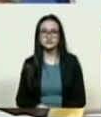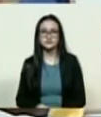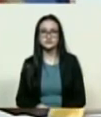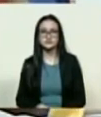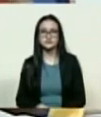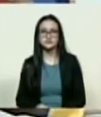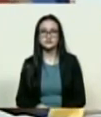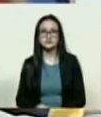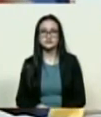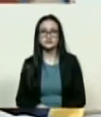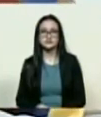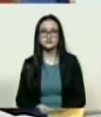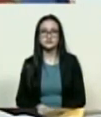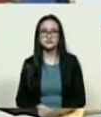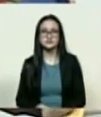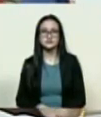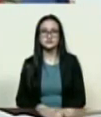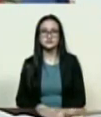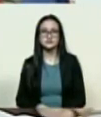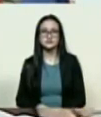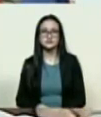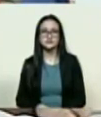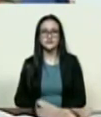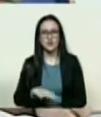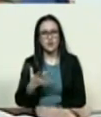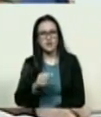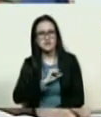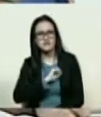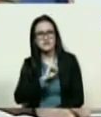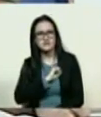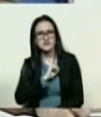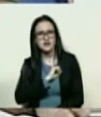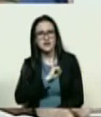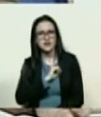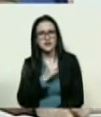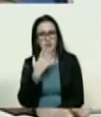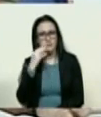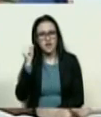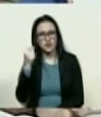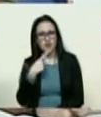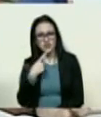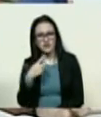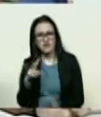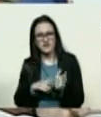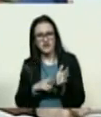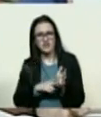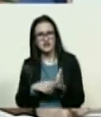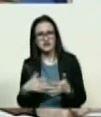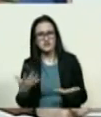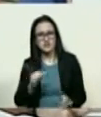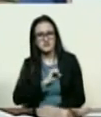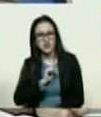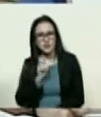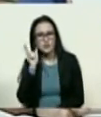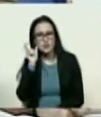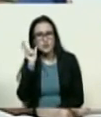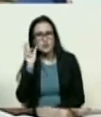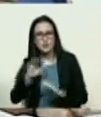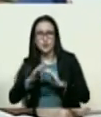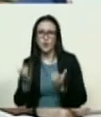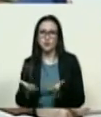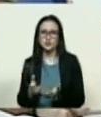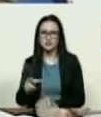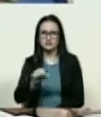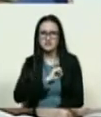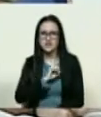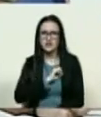me parece a mí hasta fuera de lógica. ¿Cuál es el miedo? ¿Temen que Nicolás Maduro diga sus verdades allí y que el mundo lo escuche? Ese es el miedo